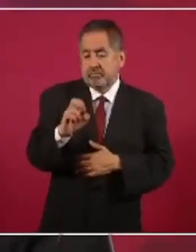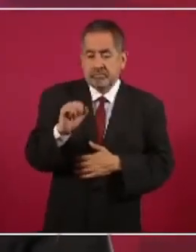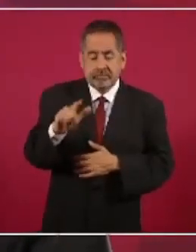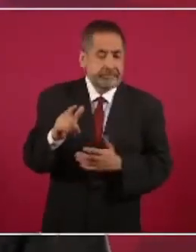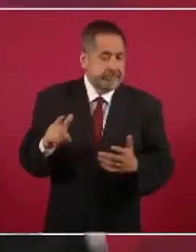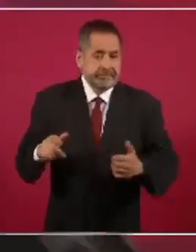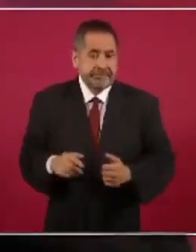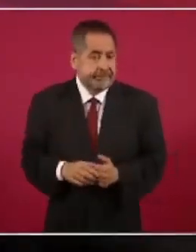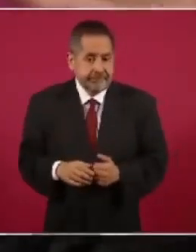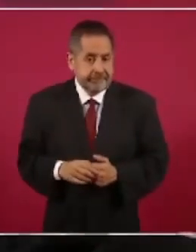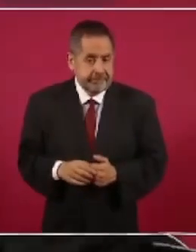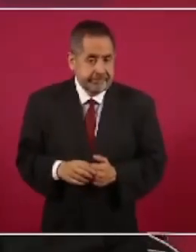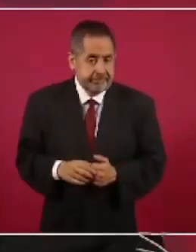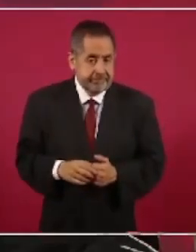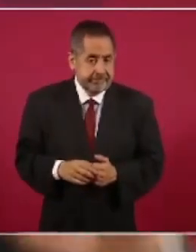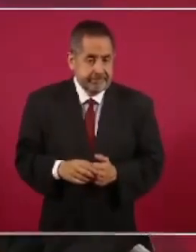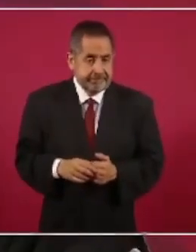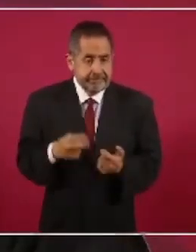Y eso